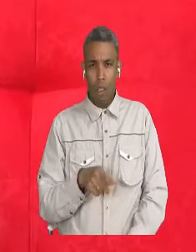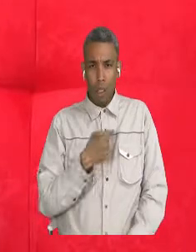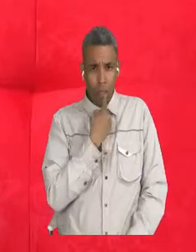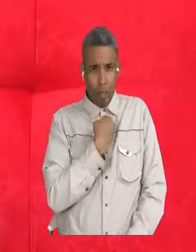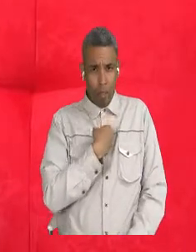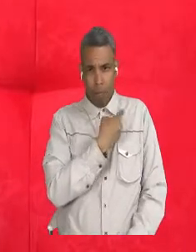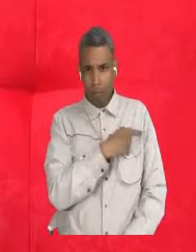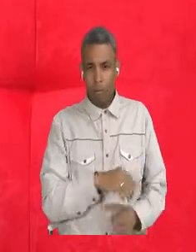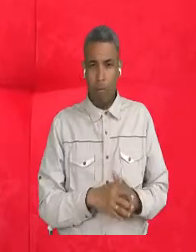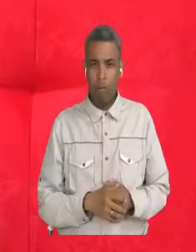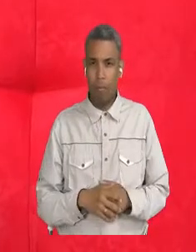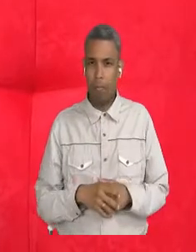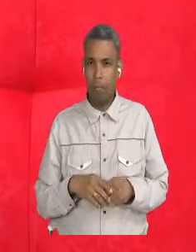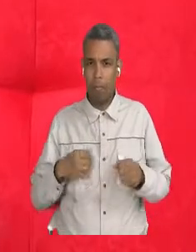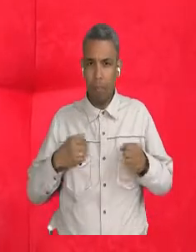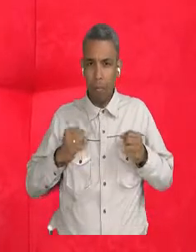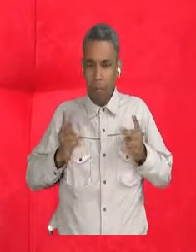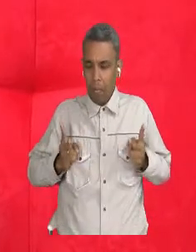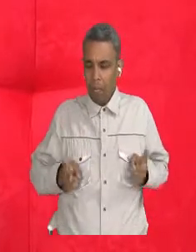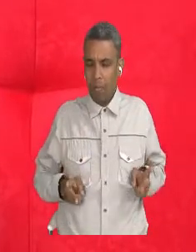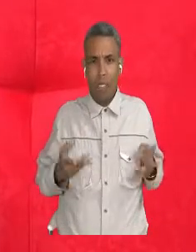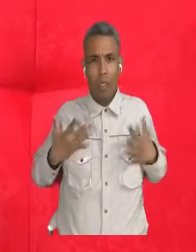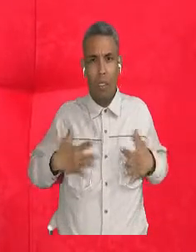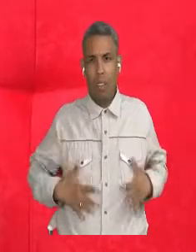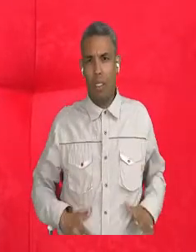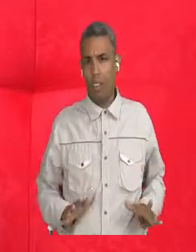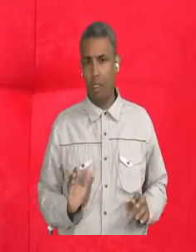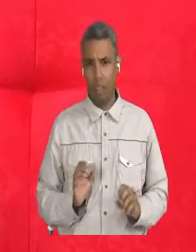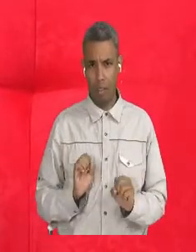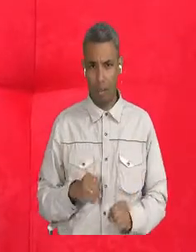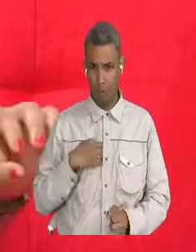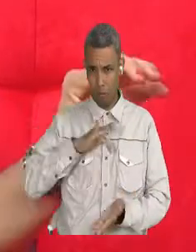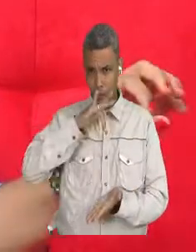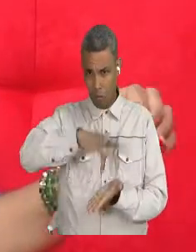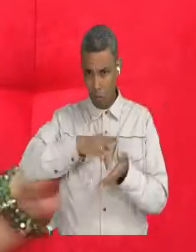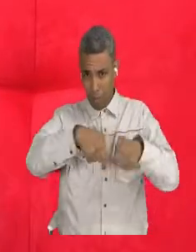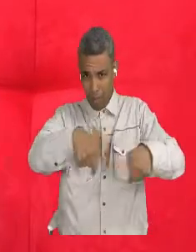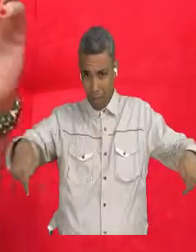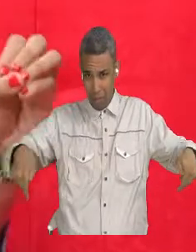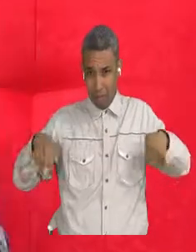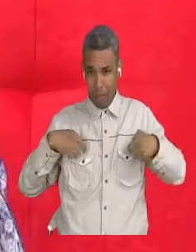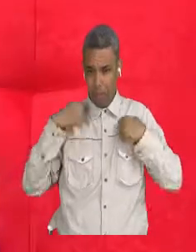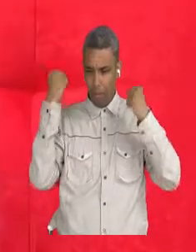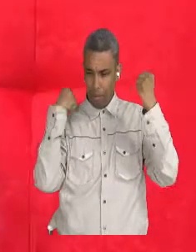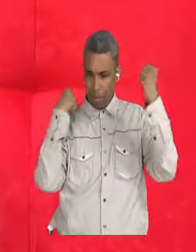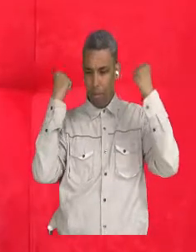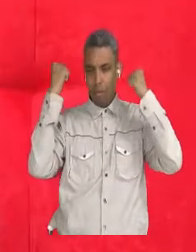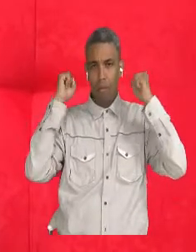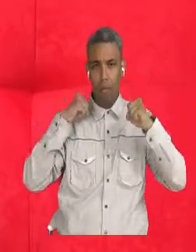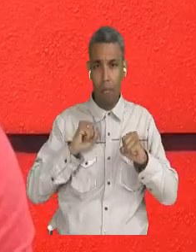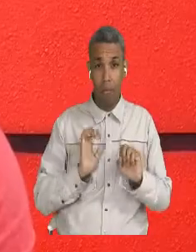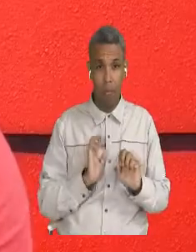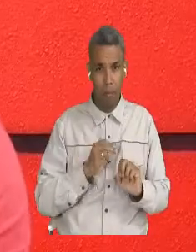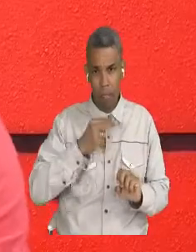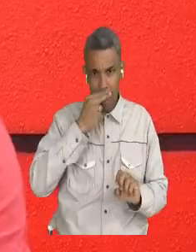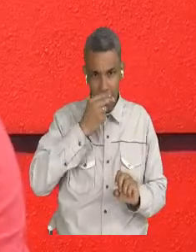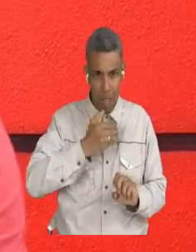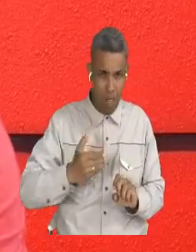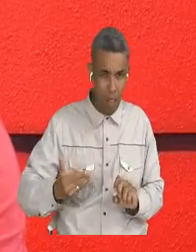cualquier condición física puede en esos momentos asistir al gimnasio, pero hablemos de las edades. Yo he visto chiquitines.